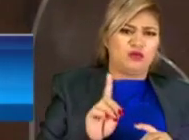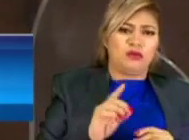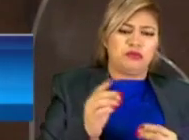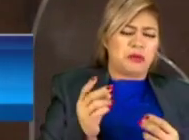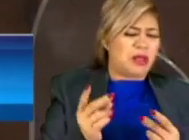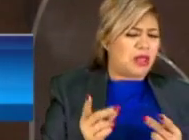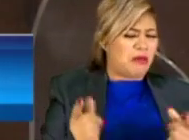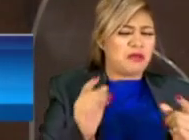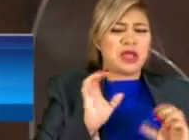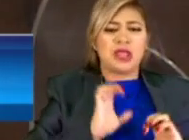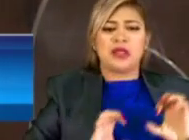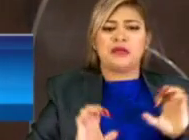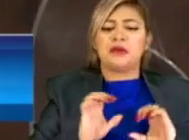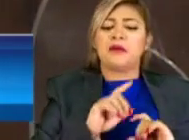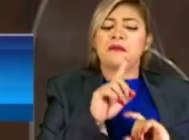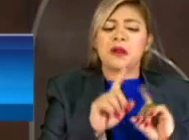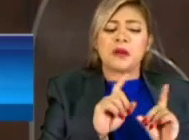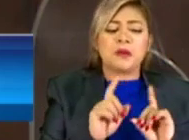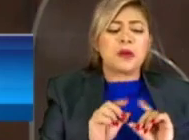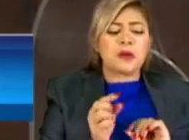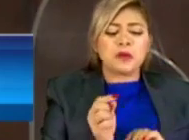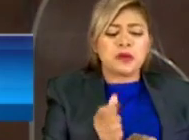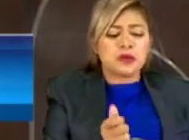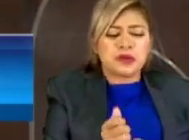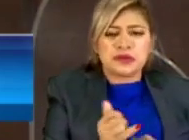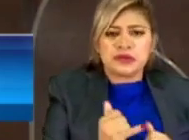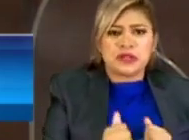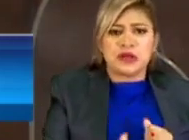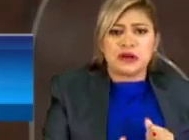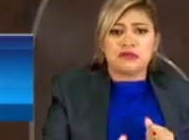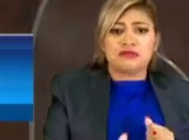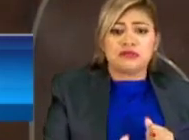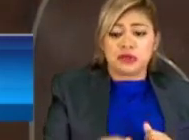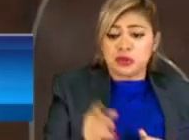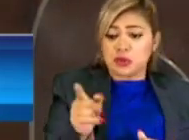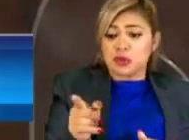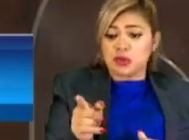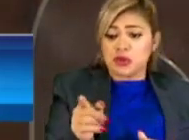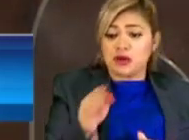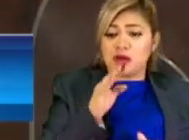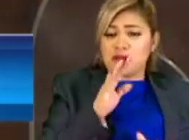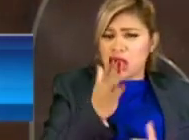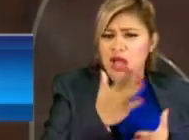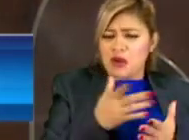Primero que le dije fue: ¿usted alguna vez ha conversado conmigo?